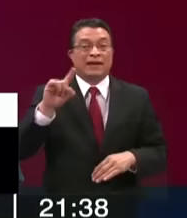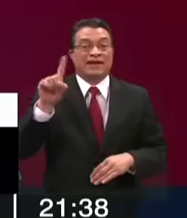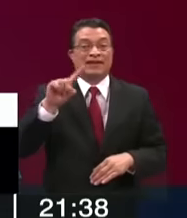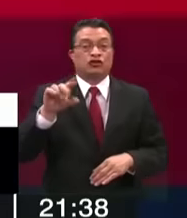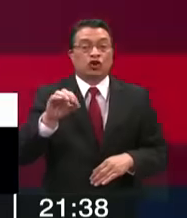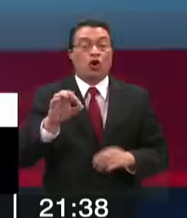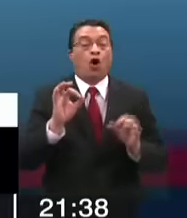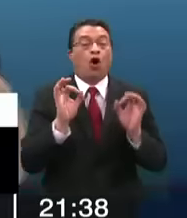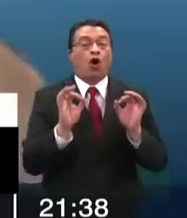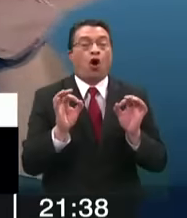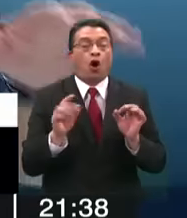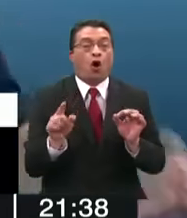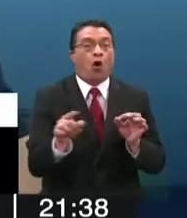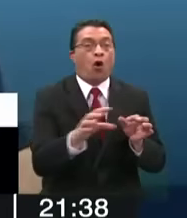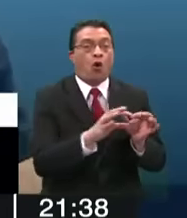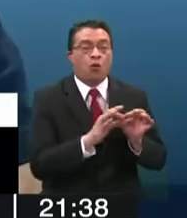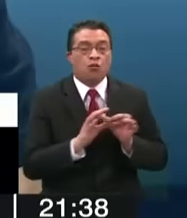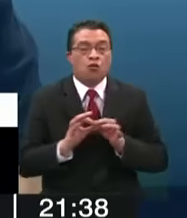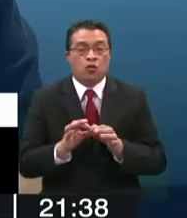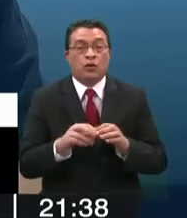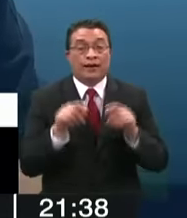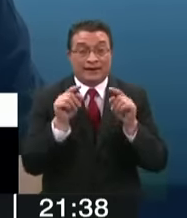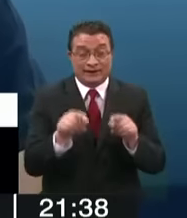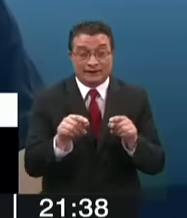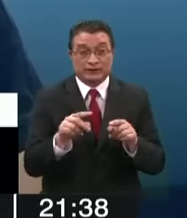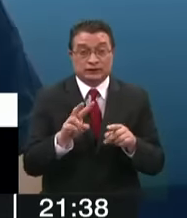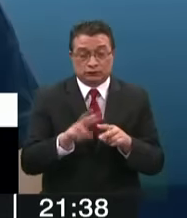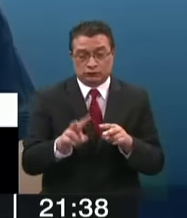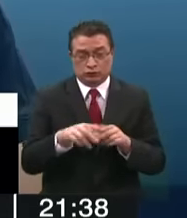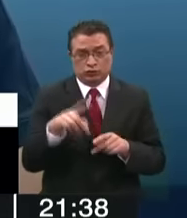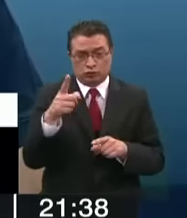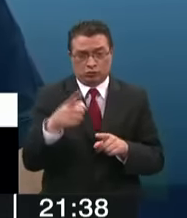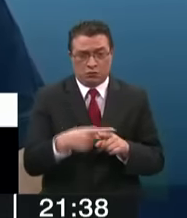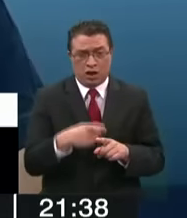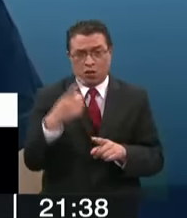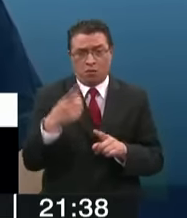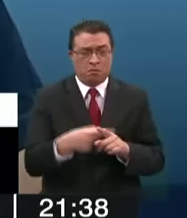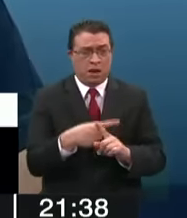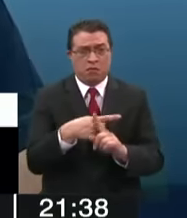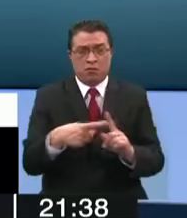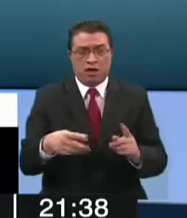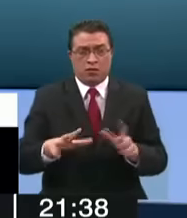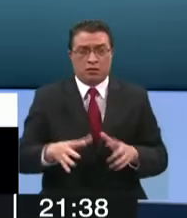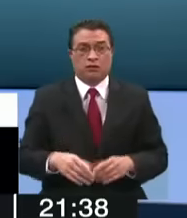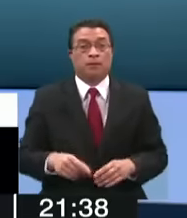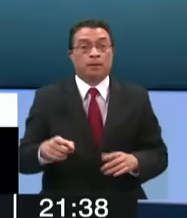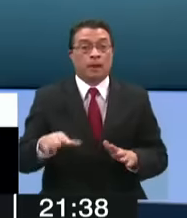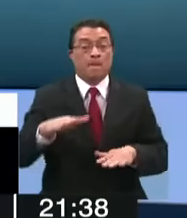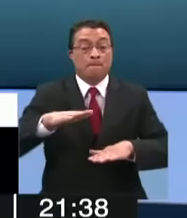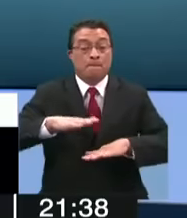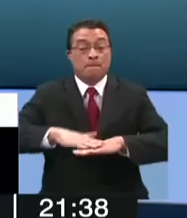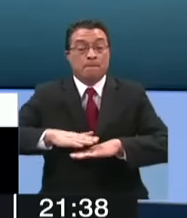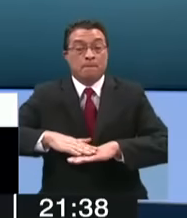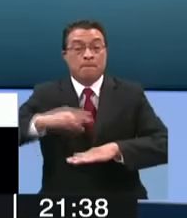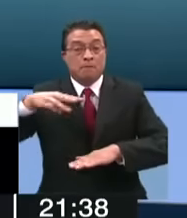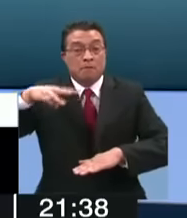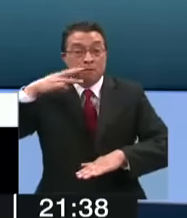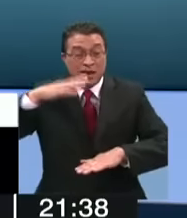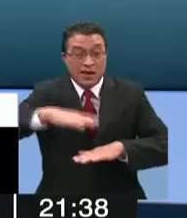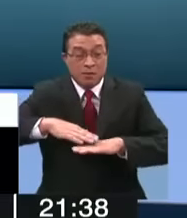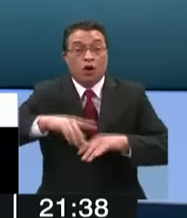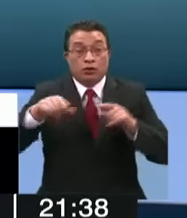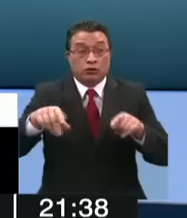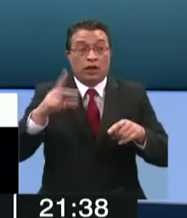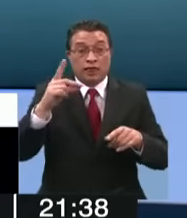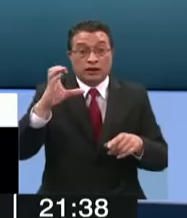al detalle, pero de piso común. Y eso lo vamos a construir en un mes y medio. Ahora, el piso común dentro de la Democracia Cristiana es